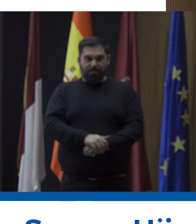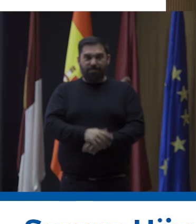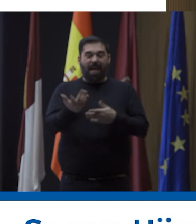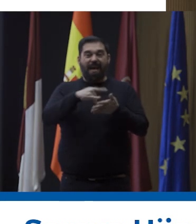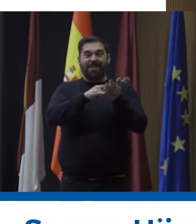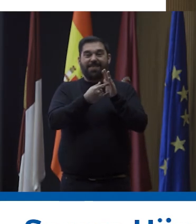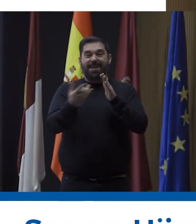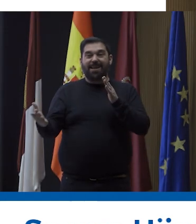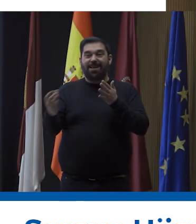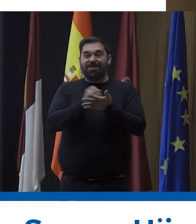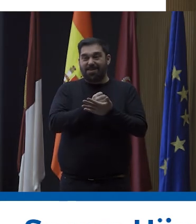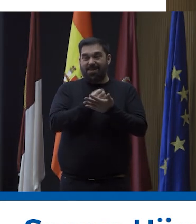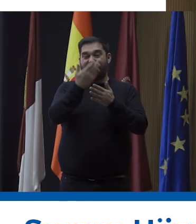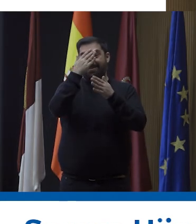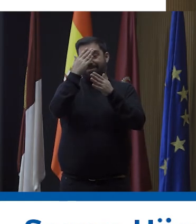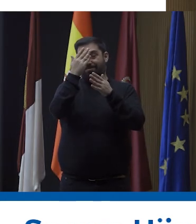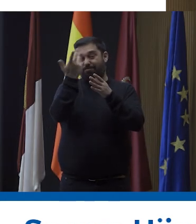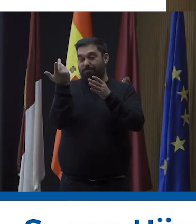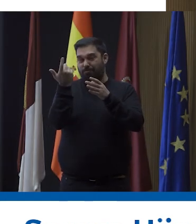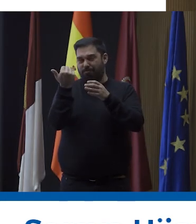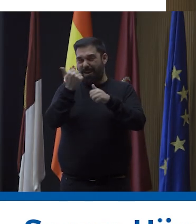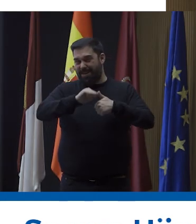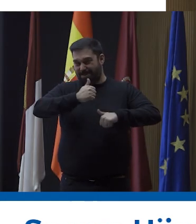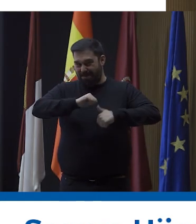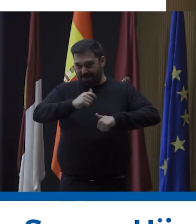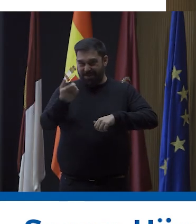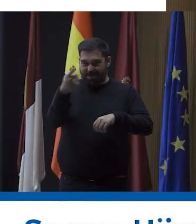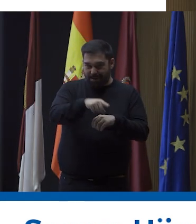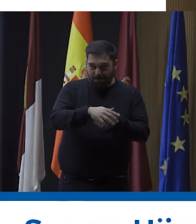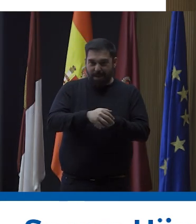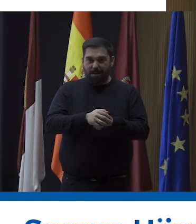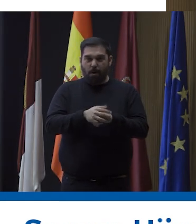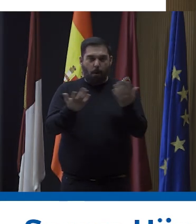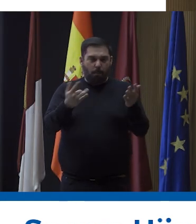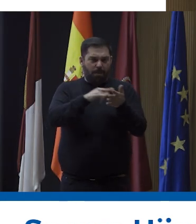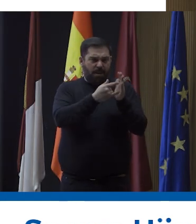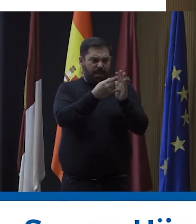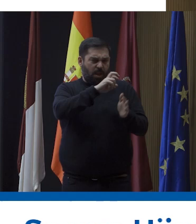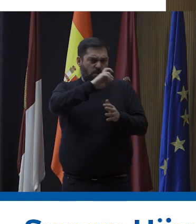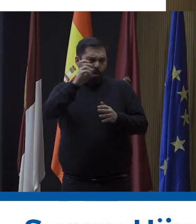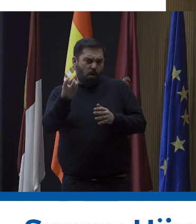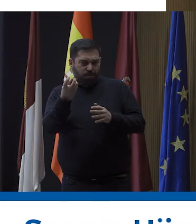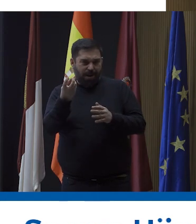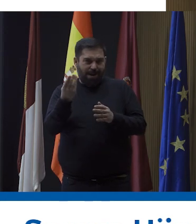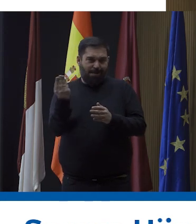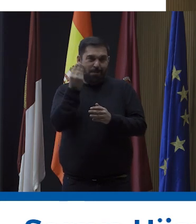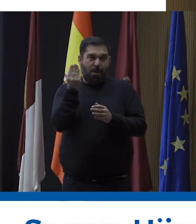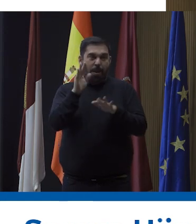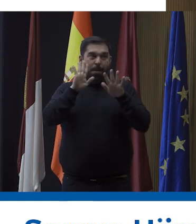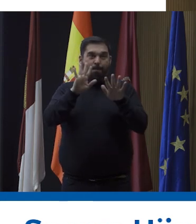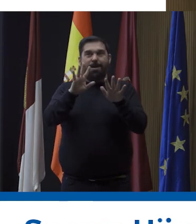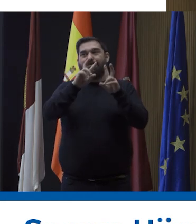esas técnicas intervencionistas y bueno, pues también hay muchas más técnicas más sofisticadas, pero esto es